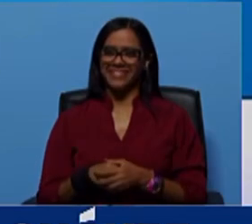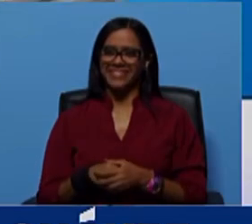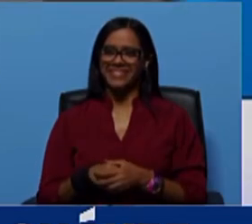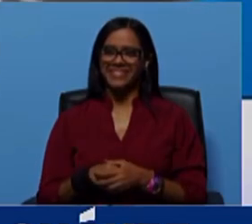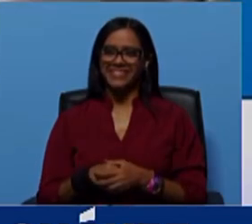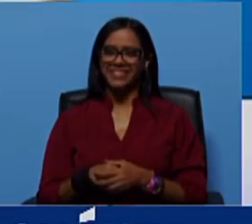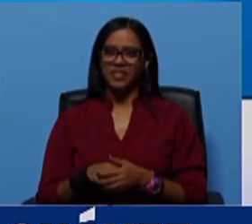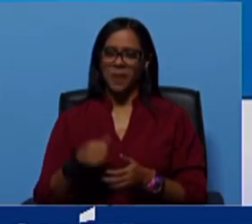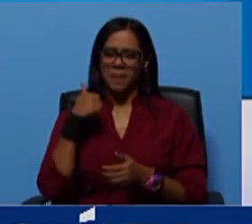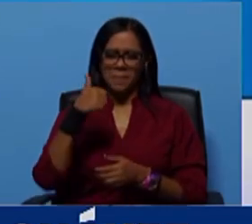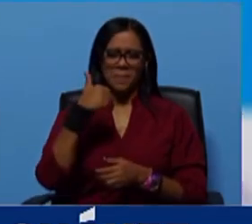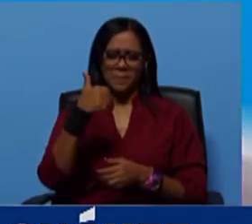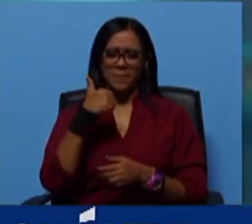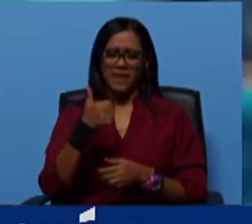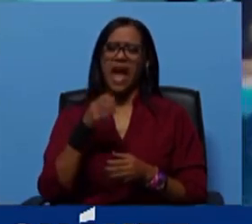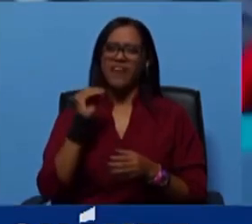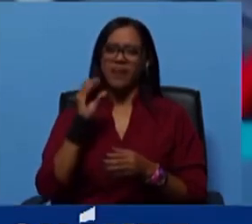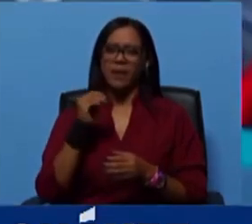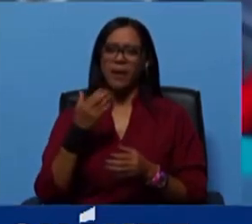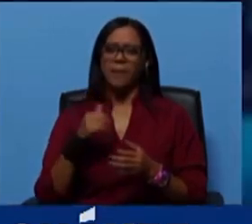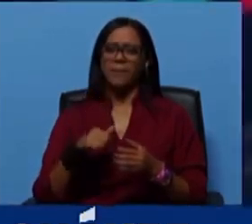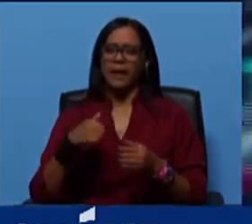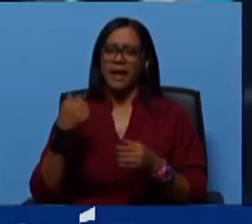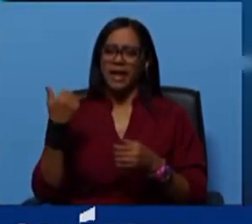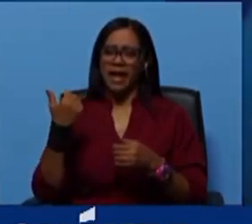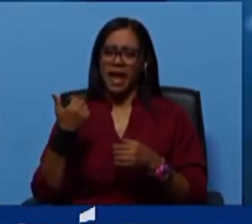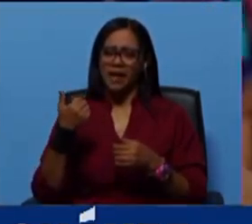Fuera de serie, háblame de Maracaibo.